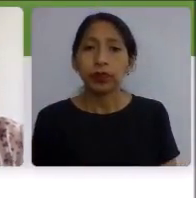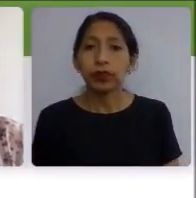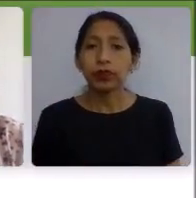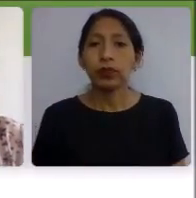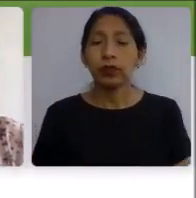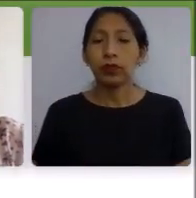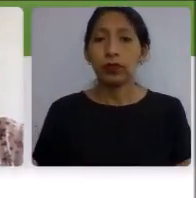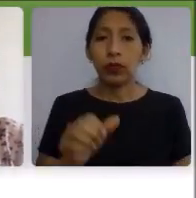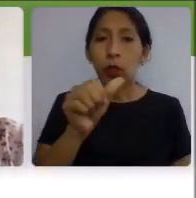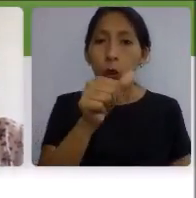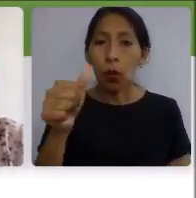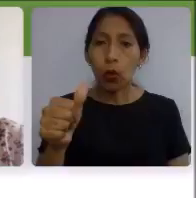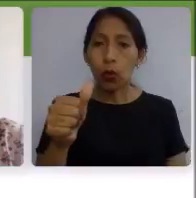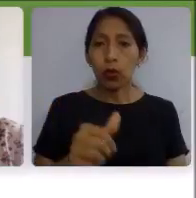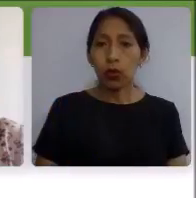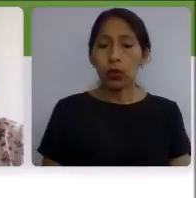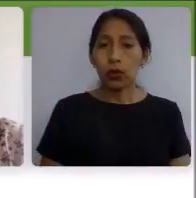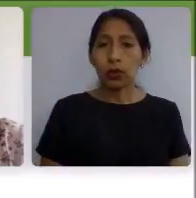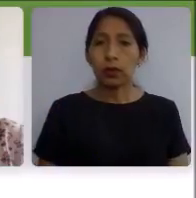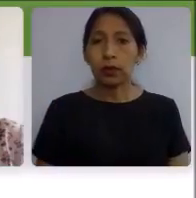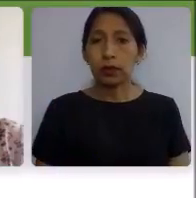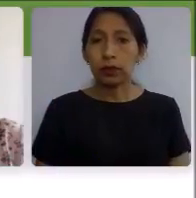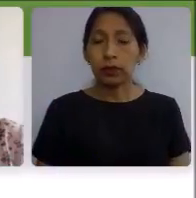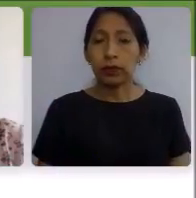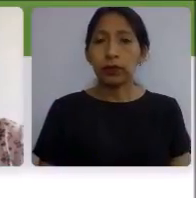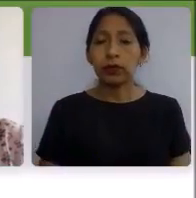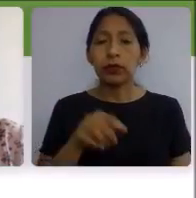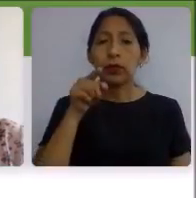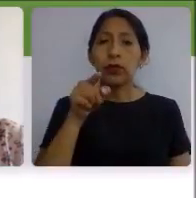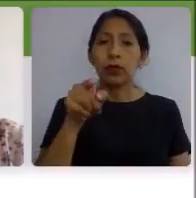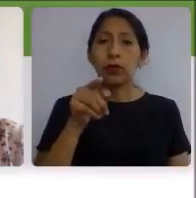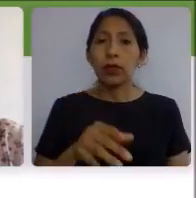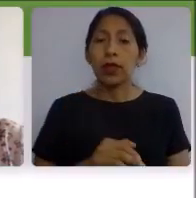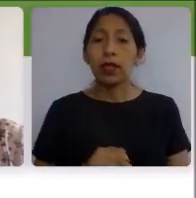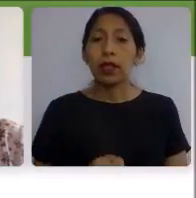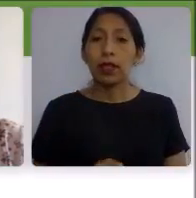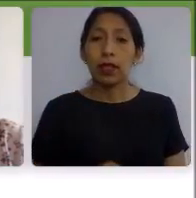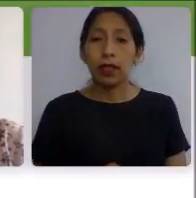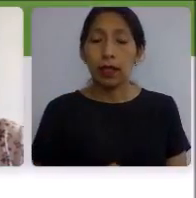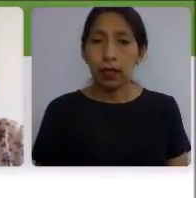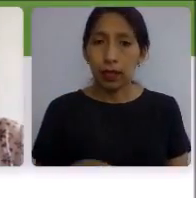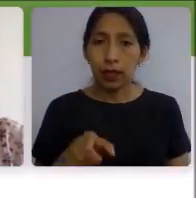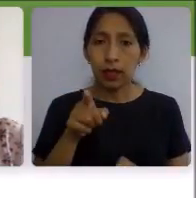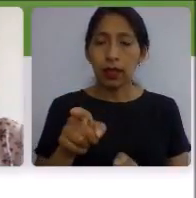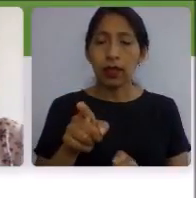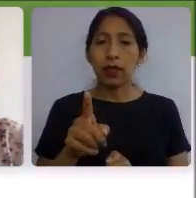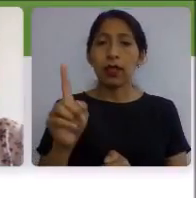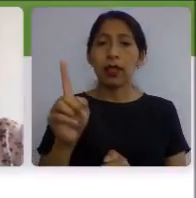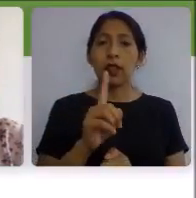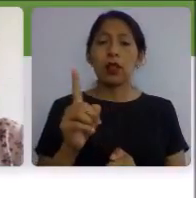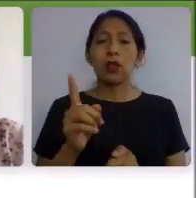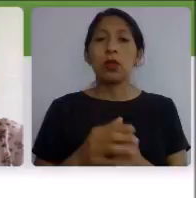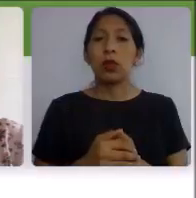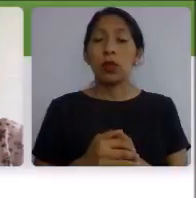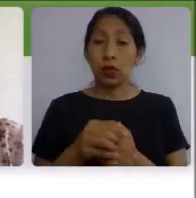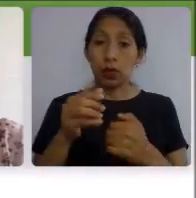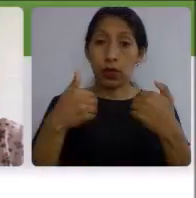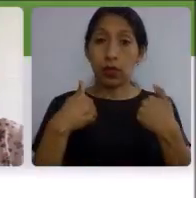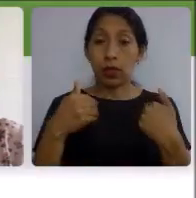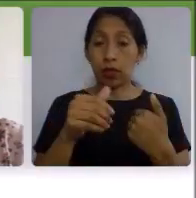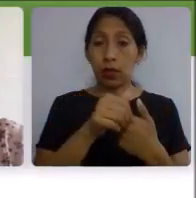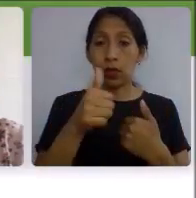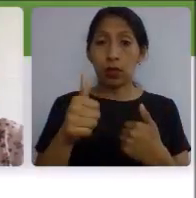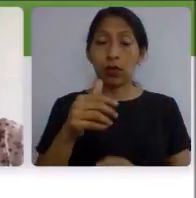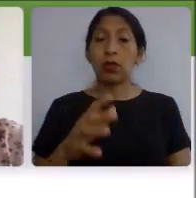Ahora, otro punto más a tener en cuenta es el evento fuerte que no existen en otros países, es